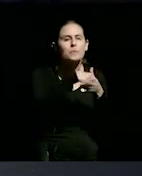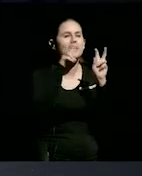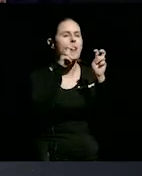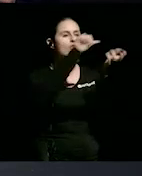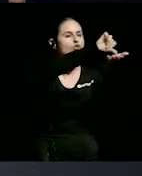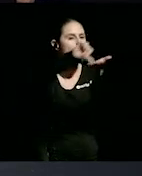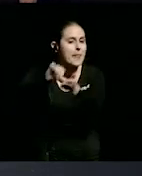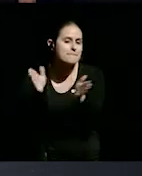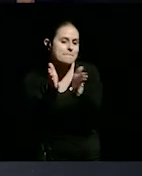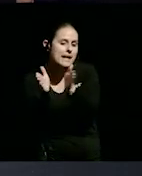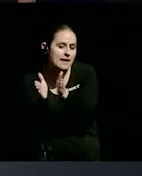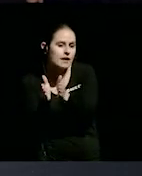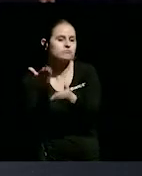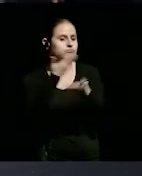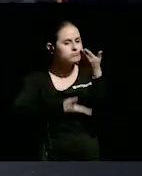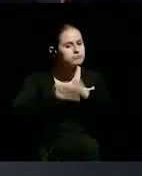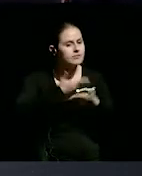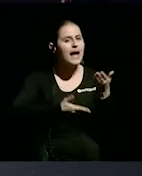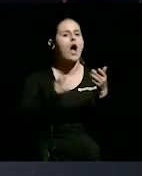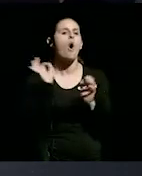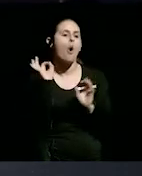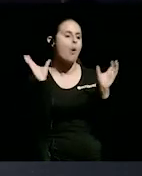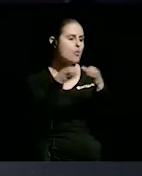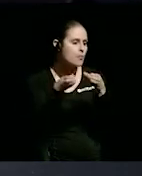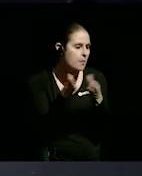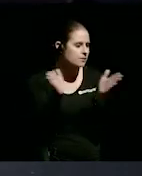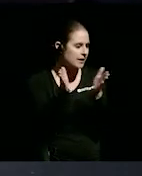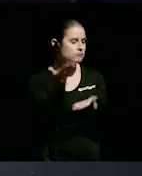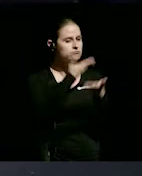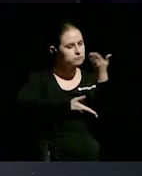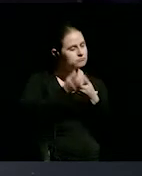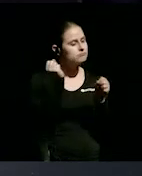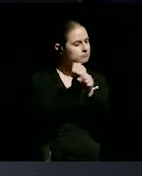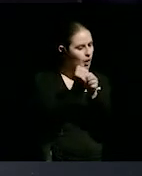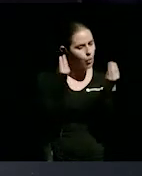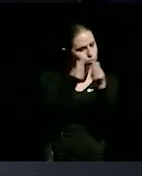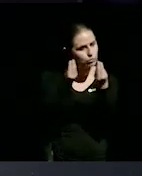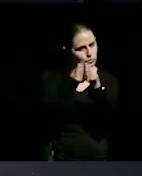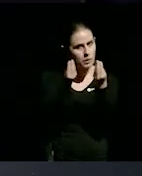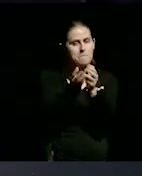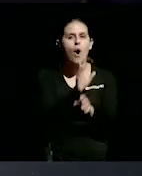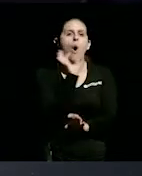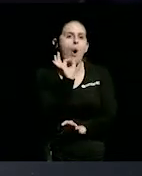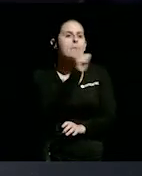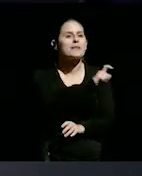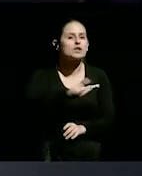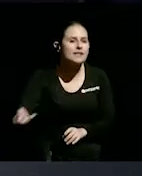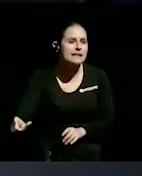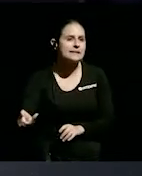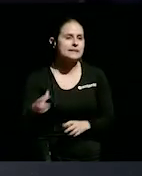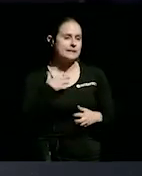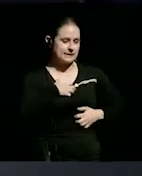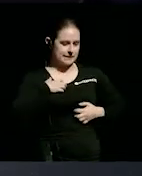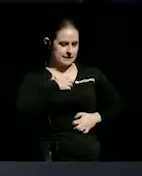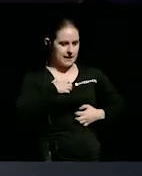ciudades, pueblos pequeños, con grupos pequeños, en personas que se sienten frustradas. Y